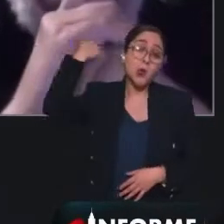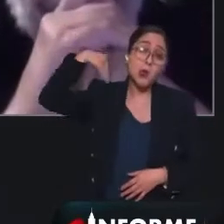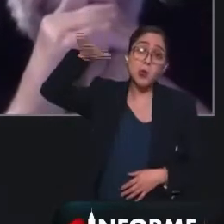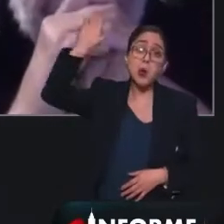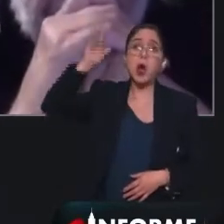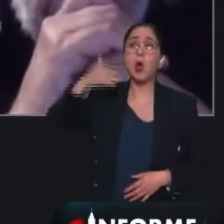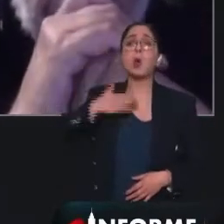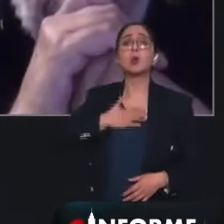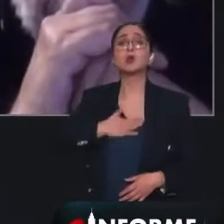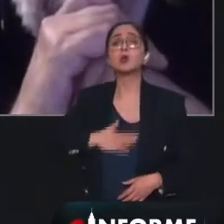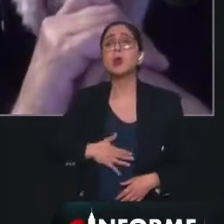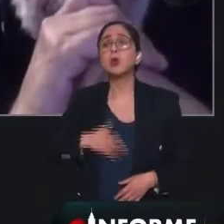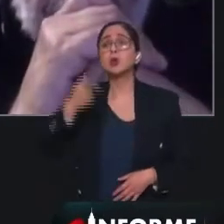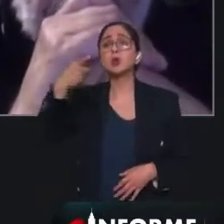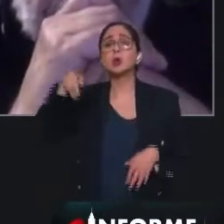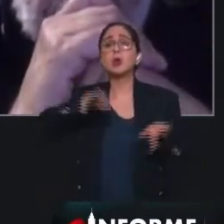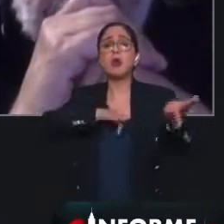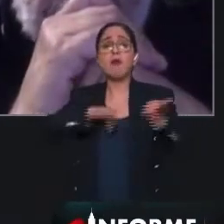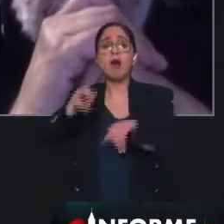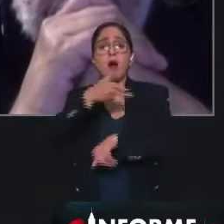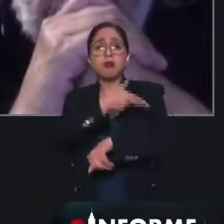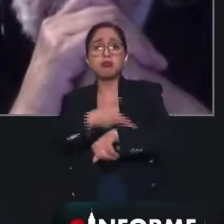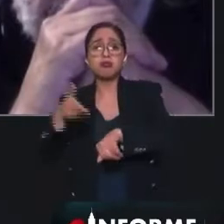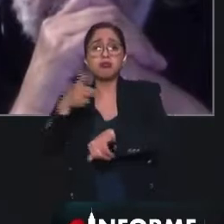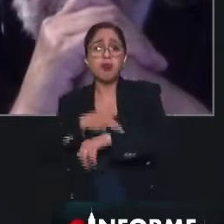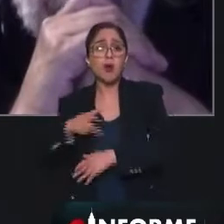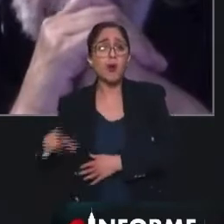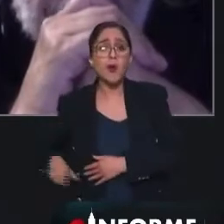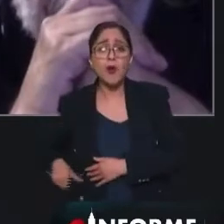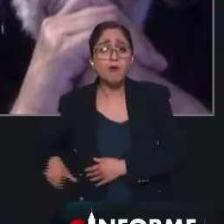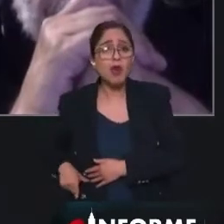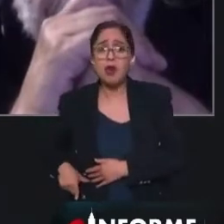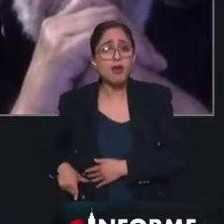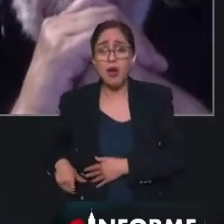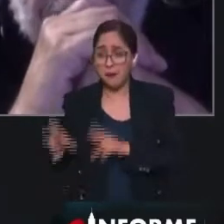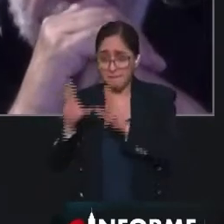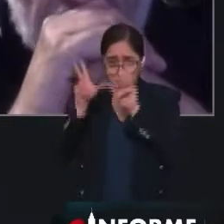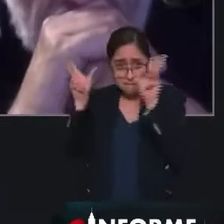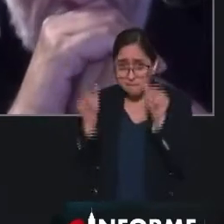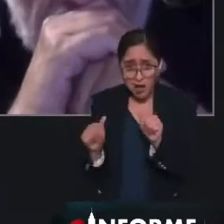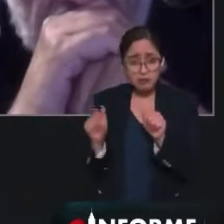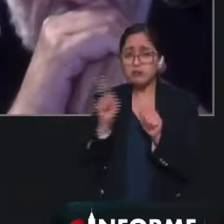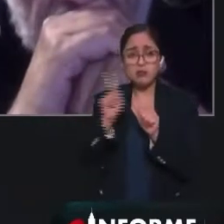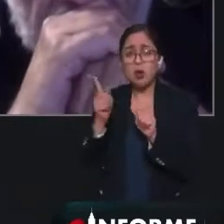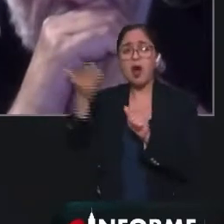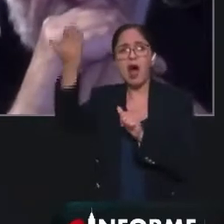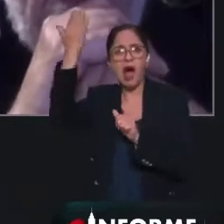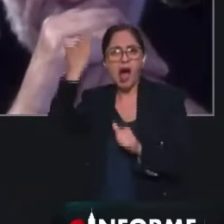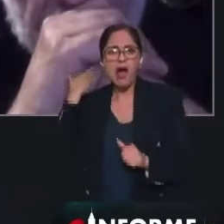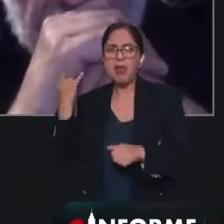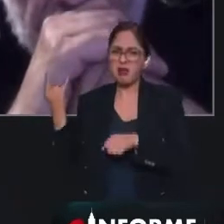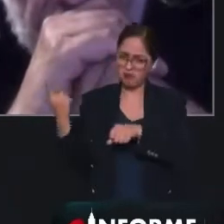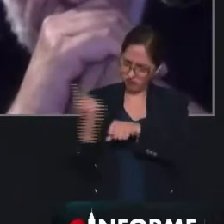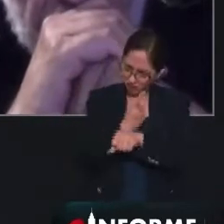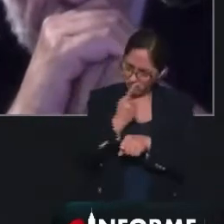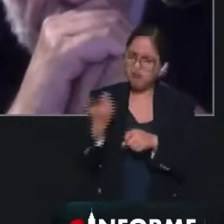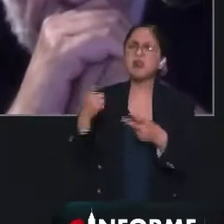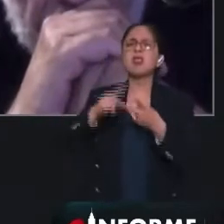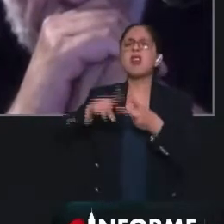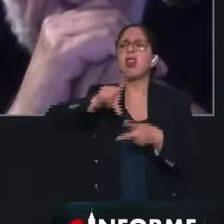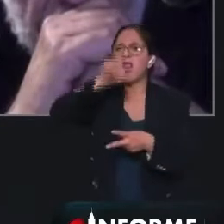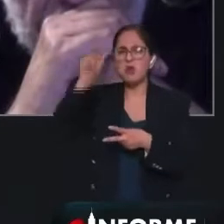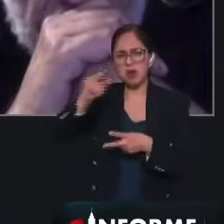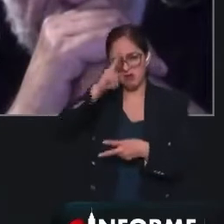emprendían los gobiernos, no con la paz, sino con la guerra, con el revanchismo, con el desquite, con el yo me voy a